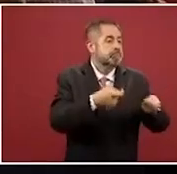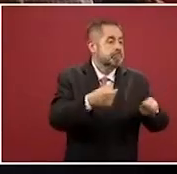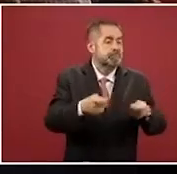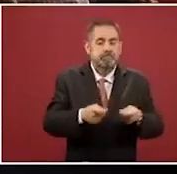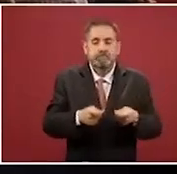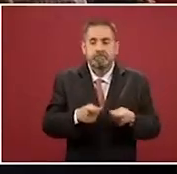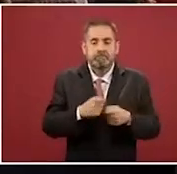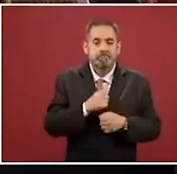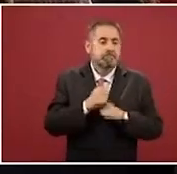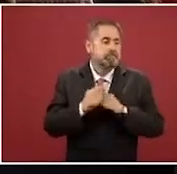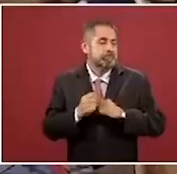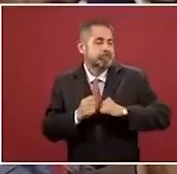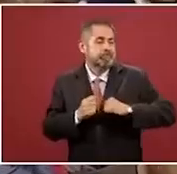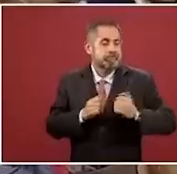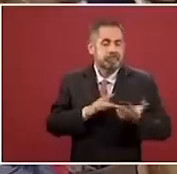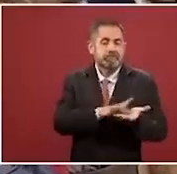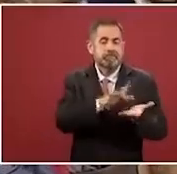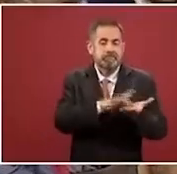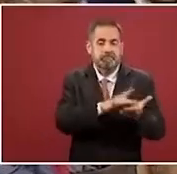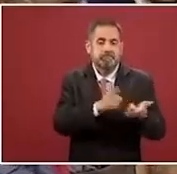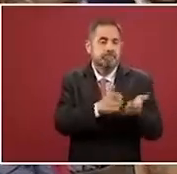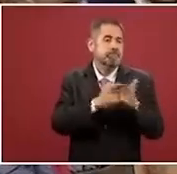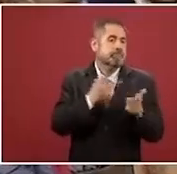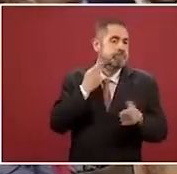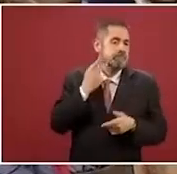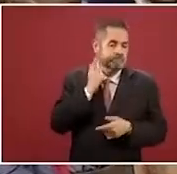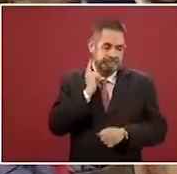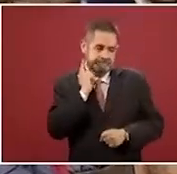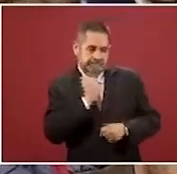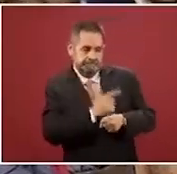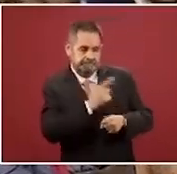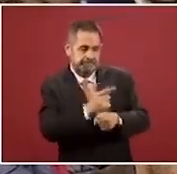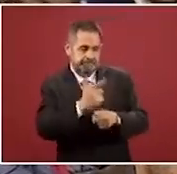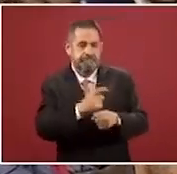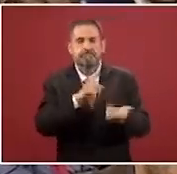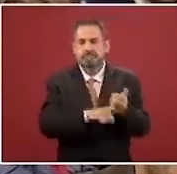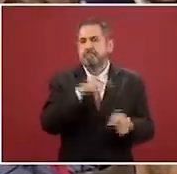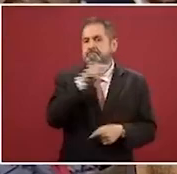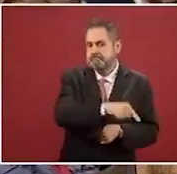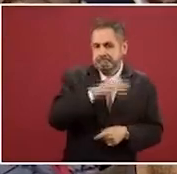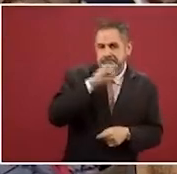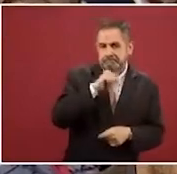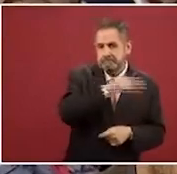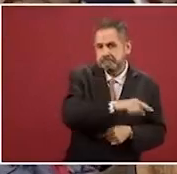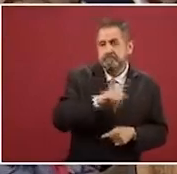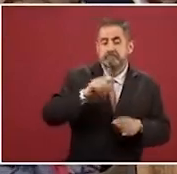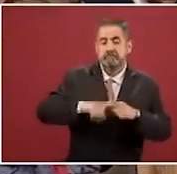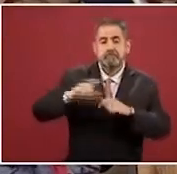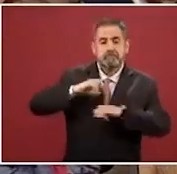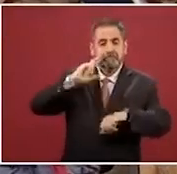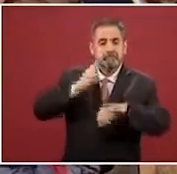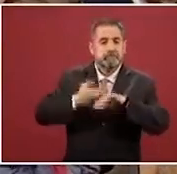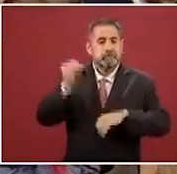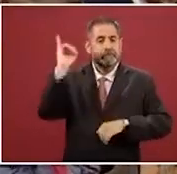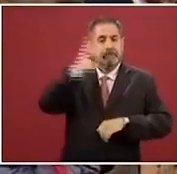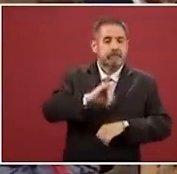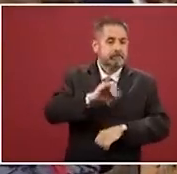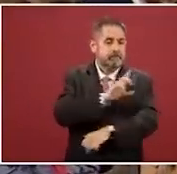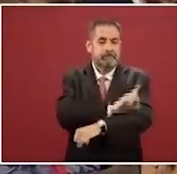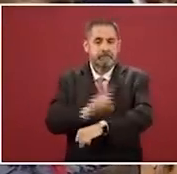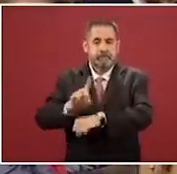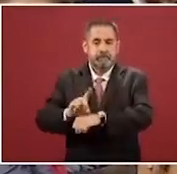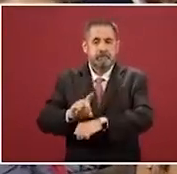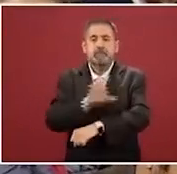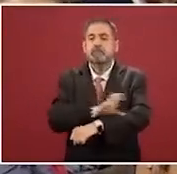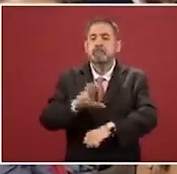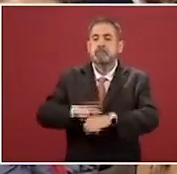uso partidista y político a estos programas sociales, dentro de estas investigaciones está el jefe de los superdelegados, el coordinador de los programas